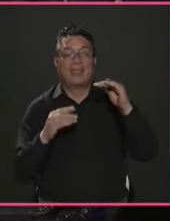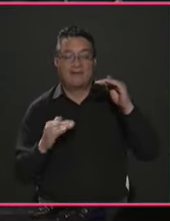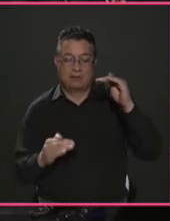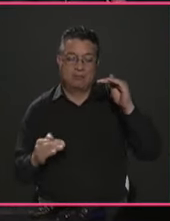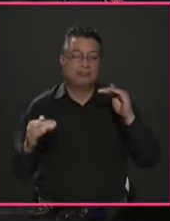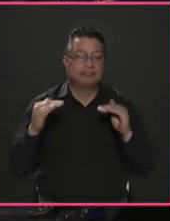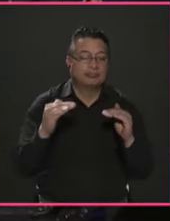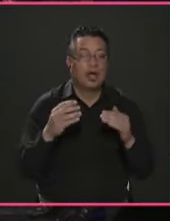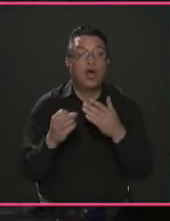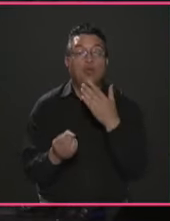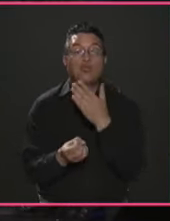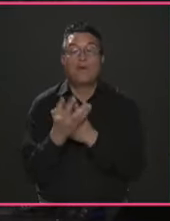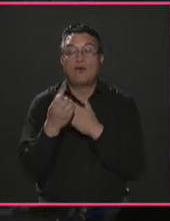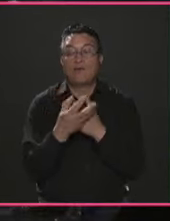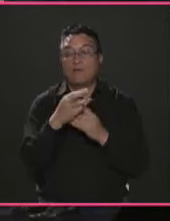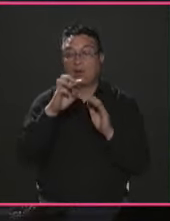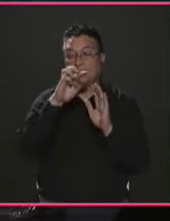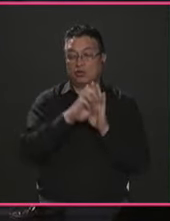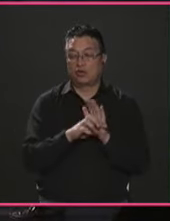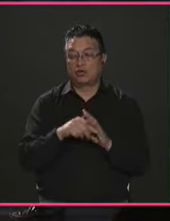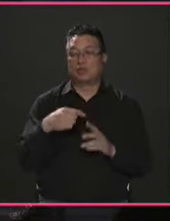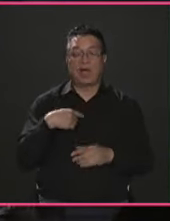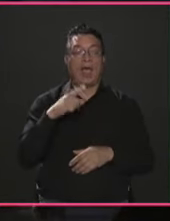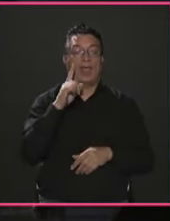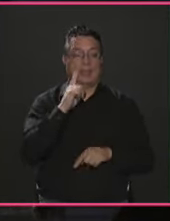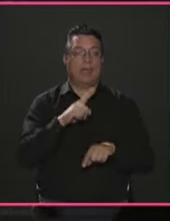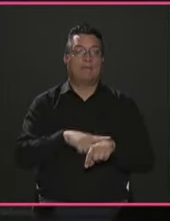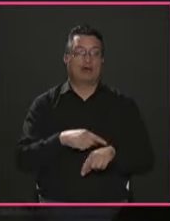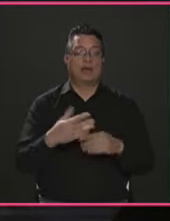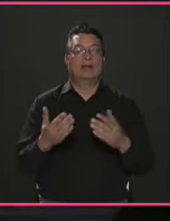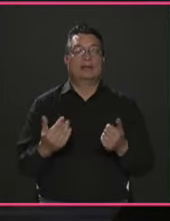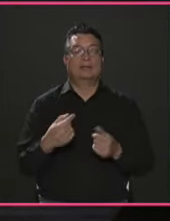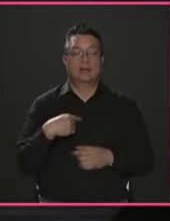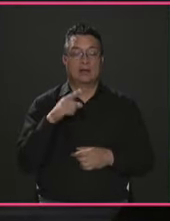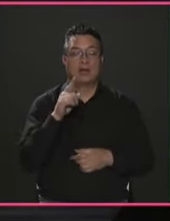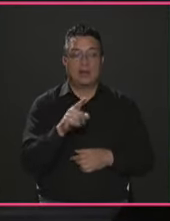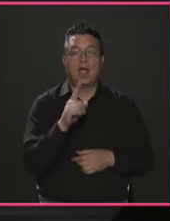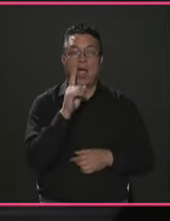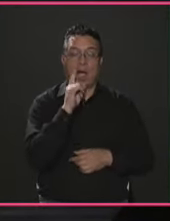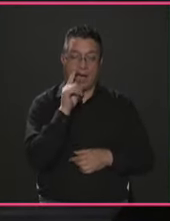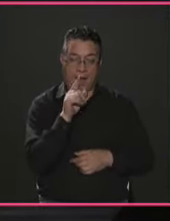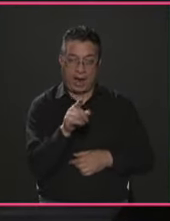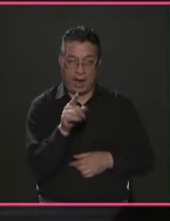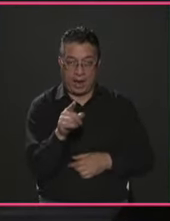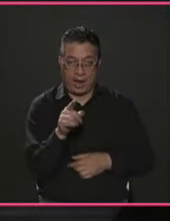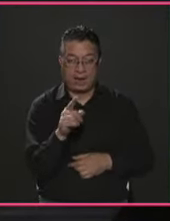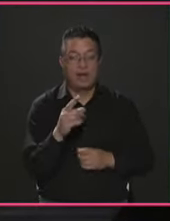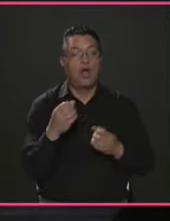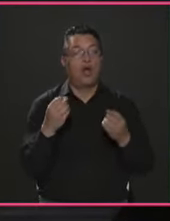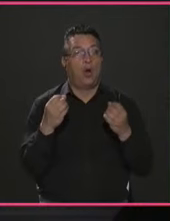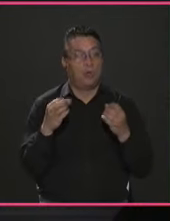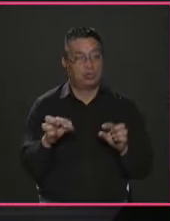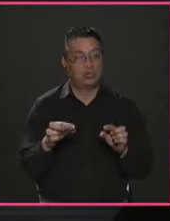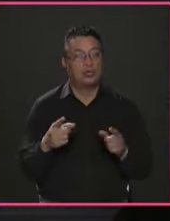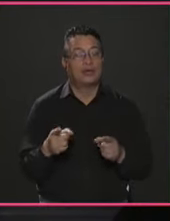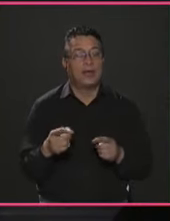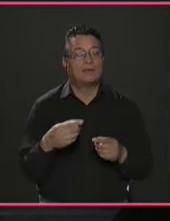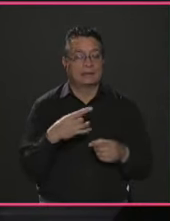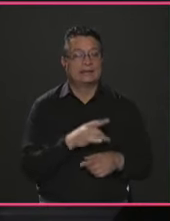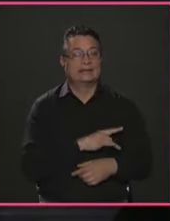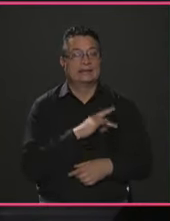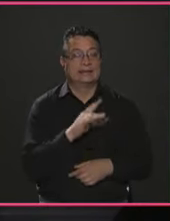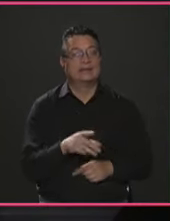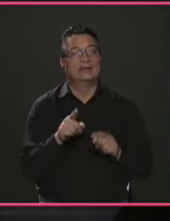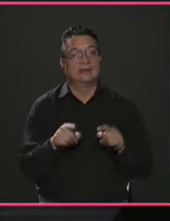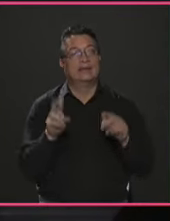con nuevos proyectos pero los proyectos toman tiempo entonces aquí hay en primer lugar una oportunidad para chile